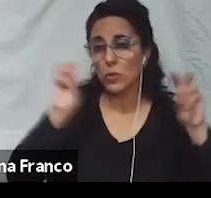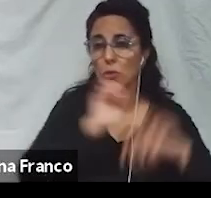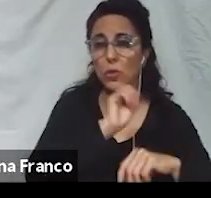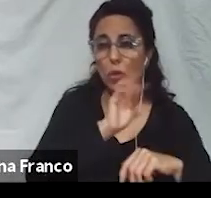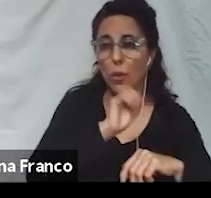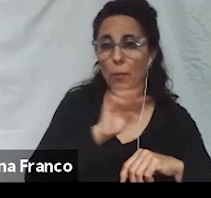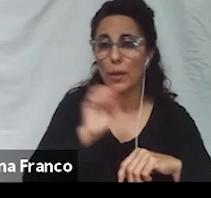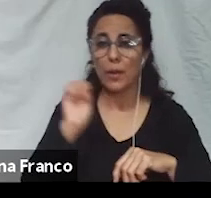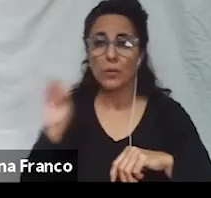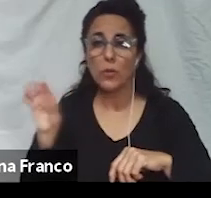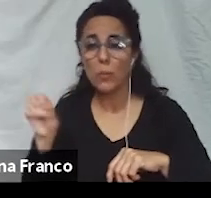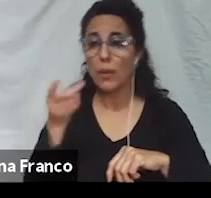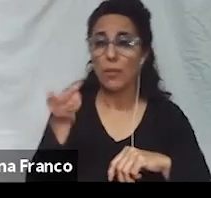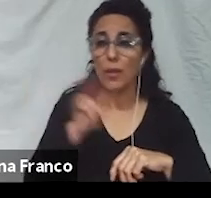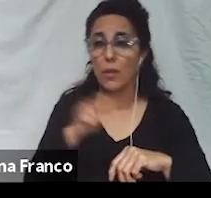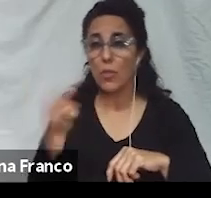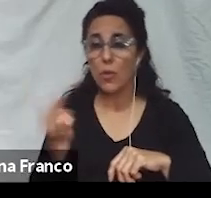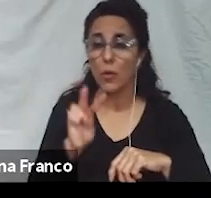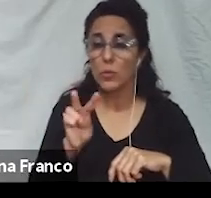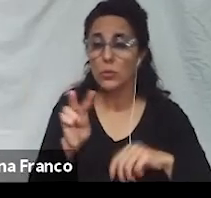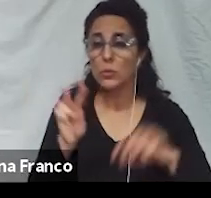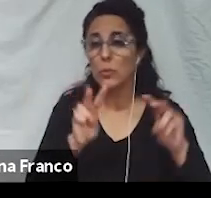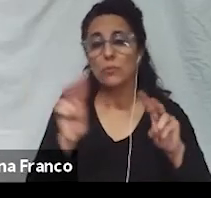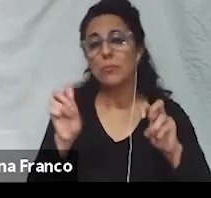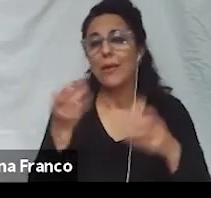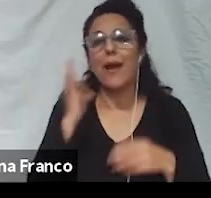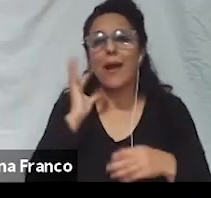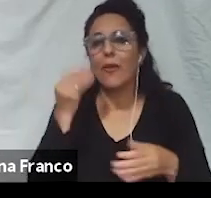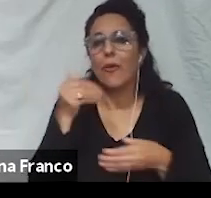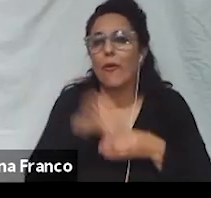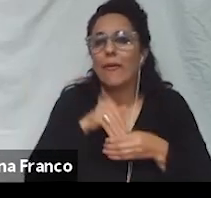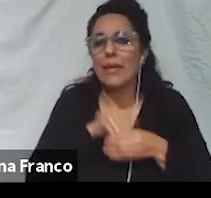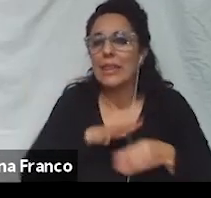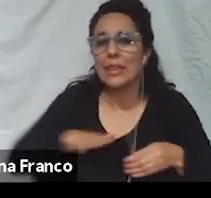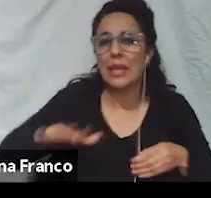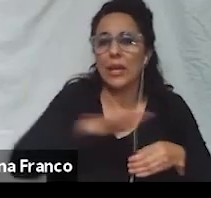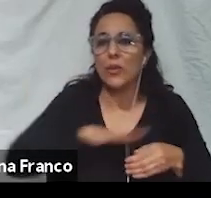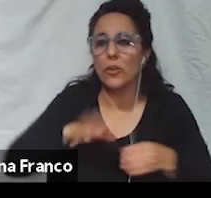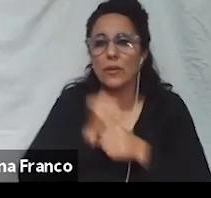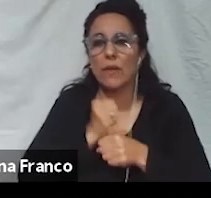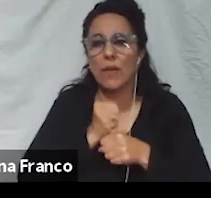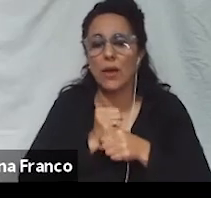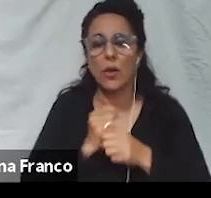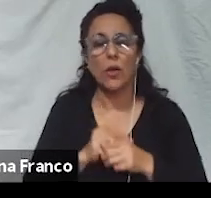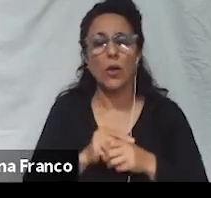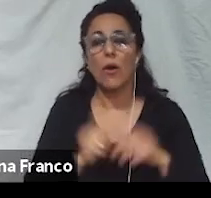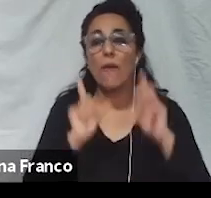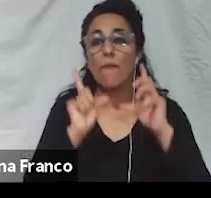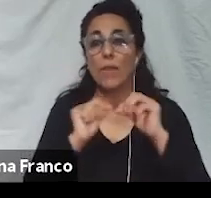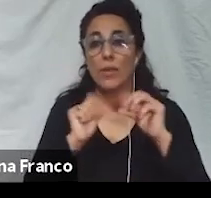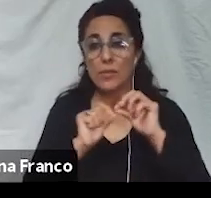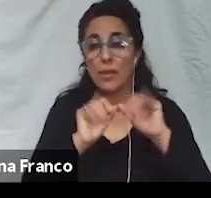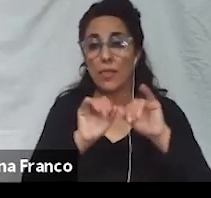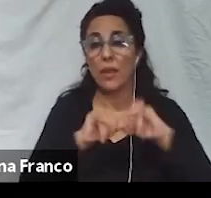dos. Esto es más que nada para una cuestión interna, para organizarnos. La fecha de la evaluación, esto es muy,